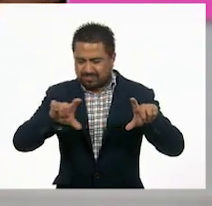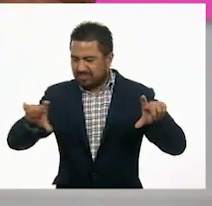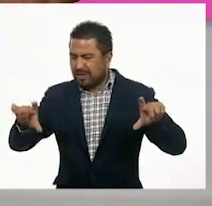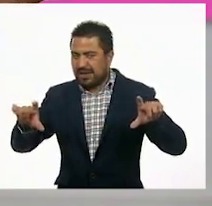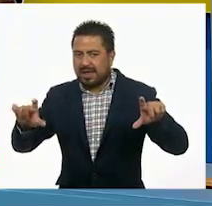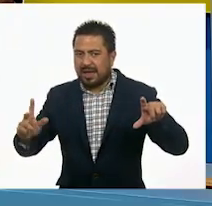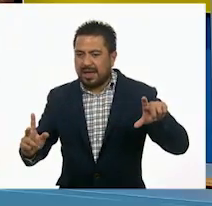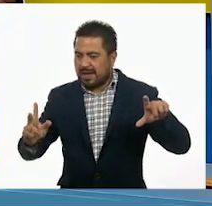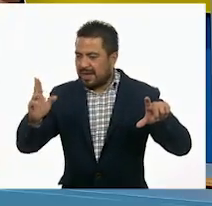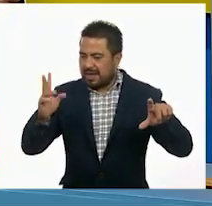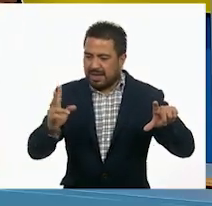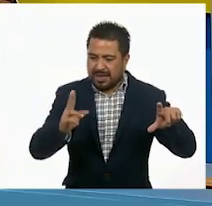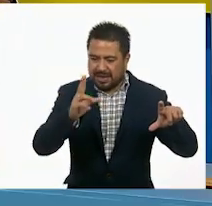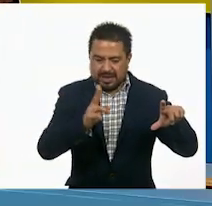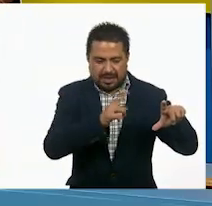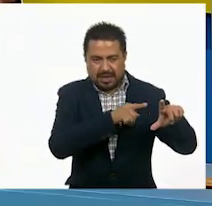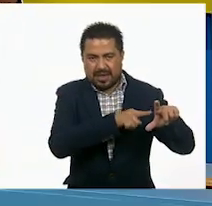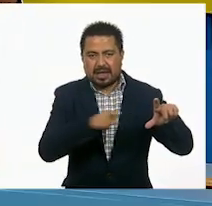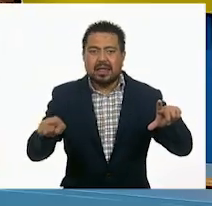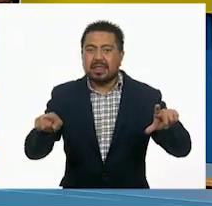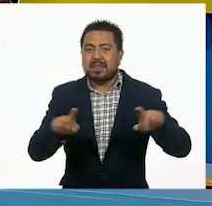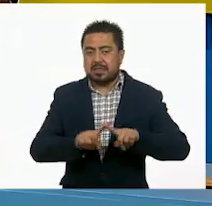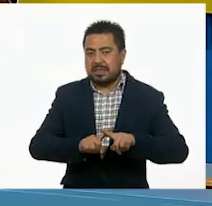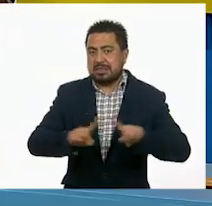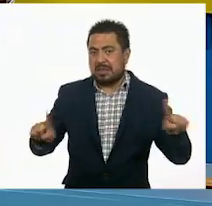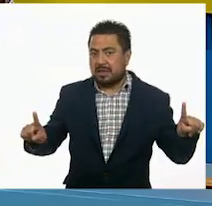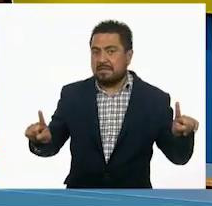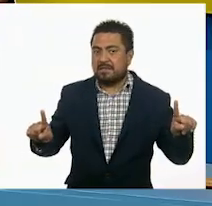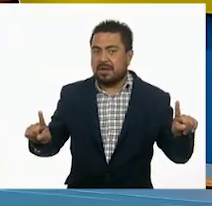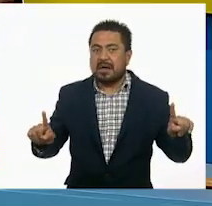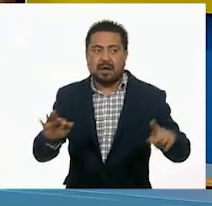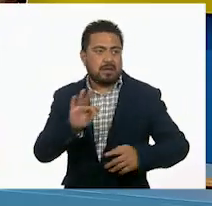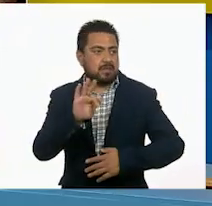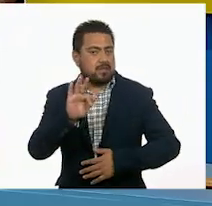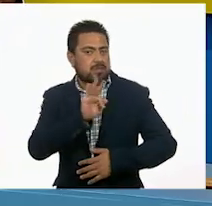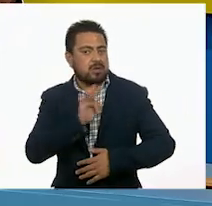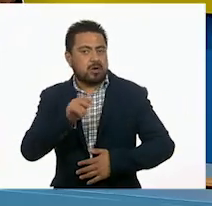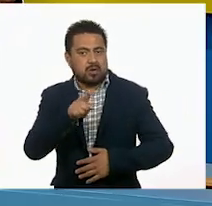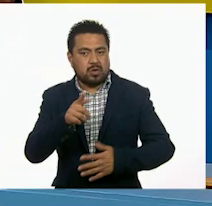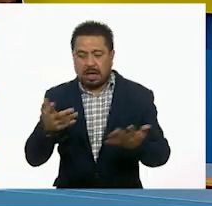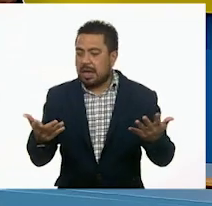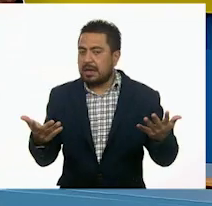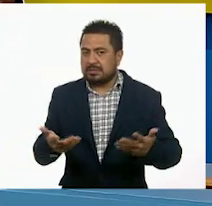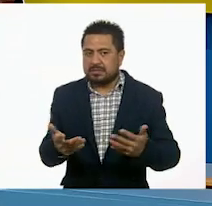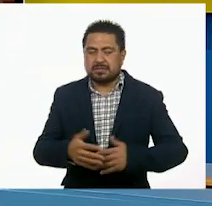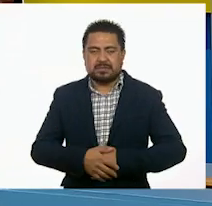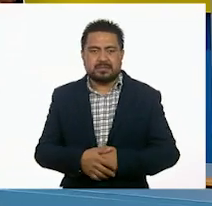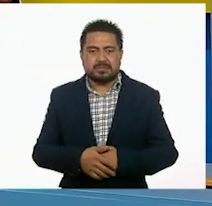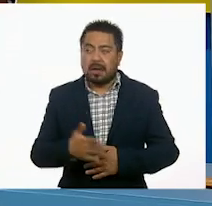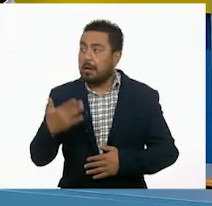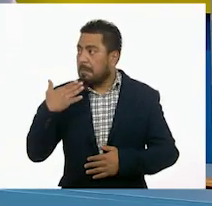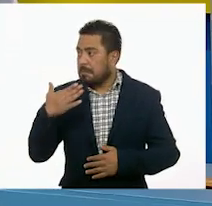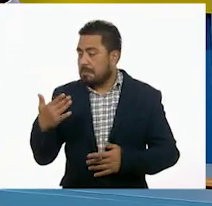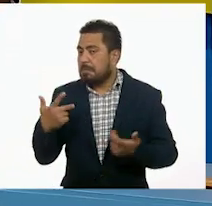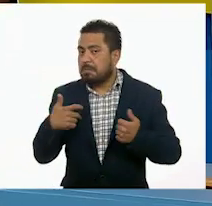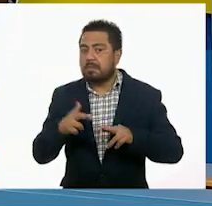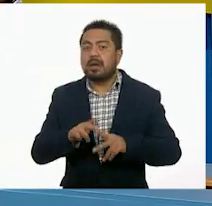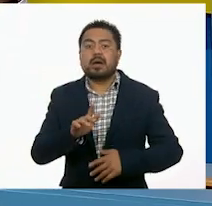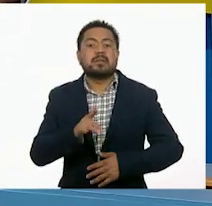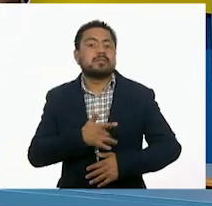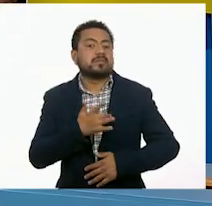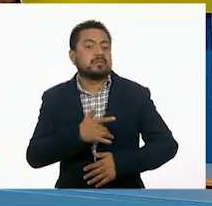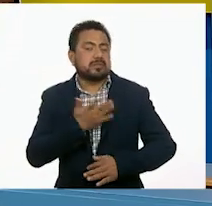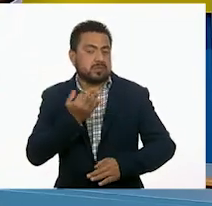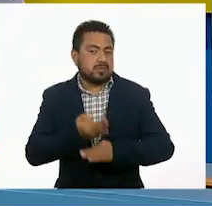que es una forma diferente de poderla realizar. Muy bien. ¿Qué te